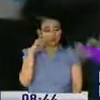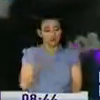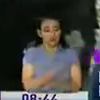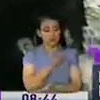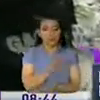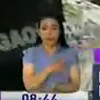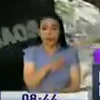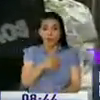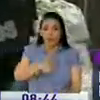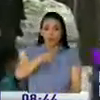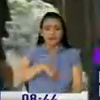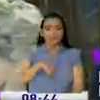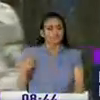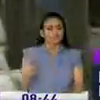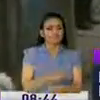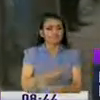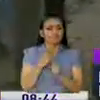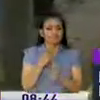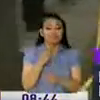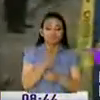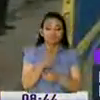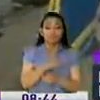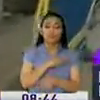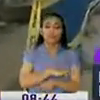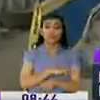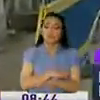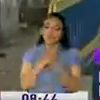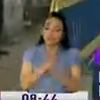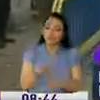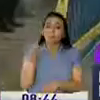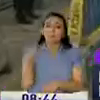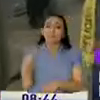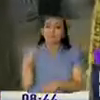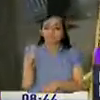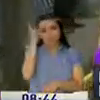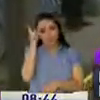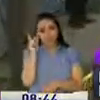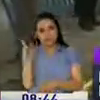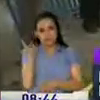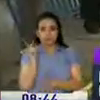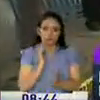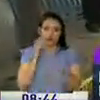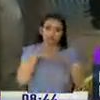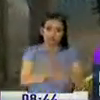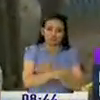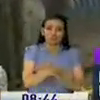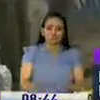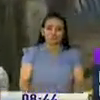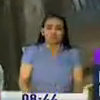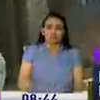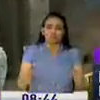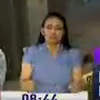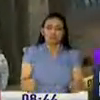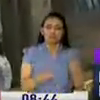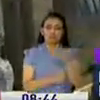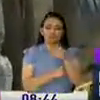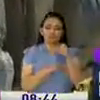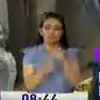peatones, es decir, es un riesgo inminente, así que el municipio está operando por propia cuenta, se están generando los apuntalamientos, se ha estado levantando